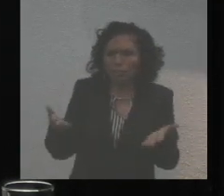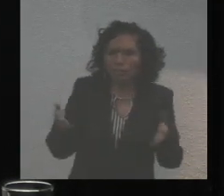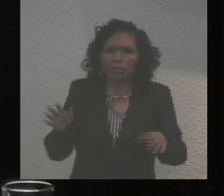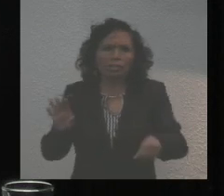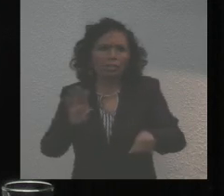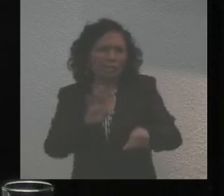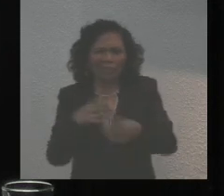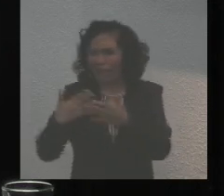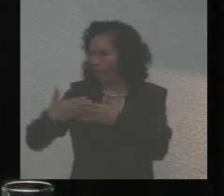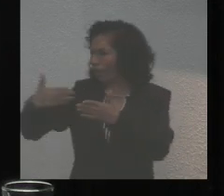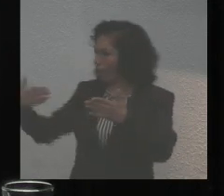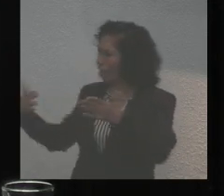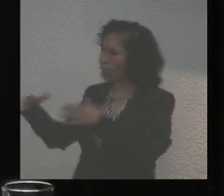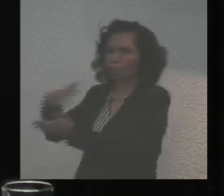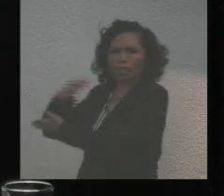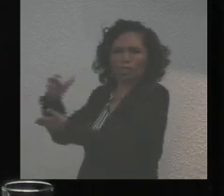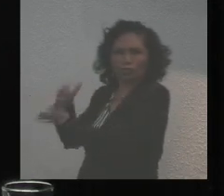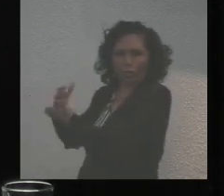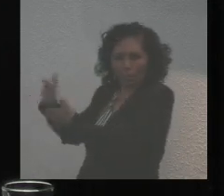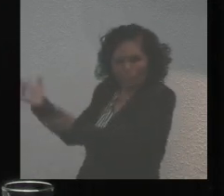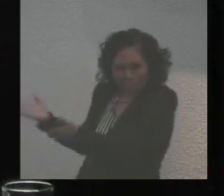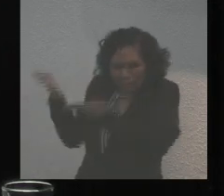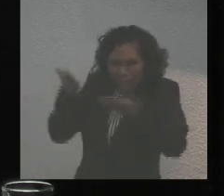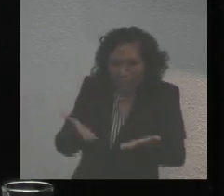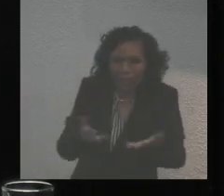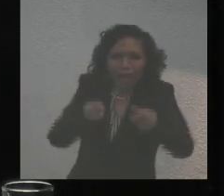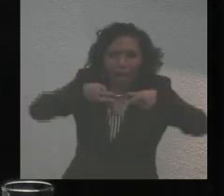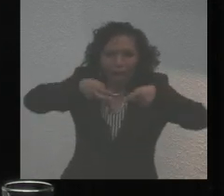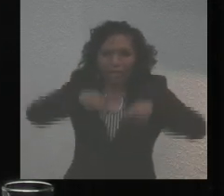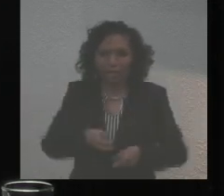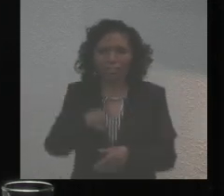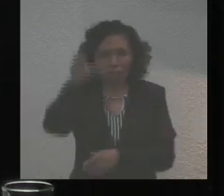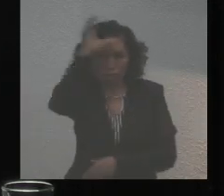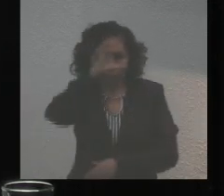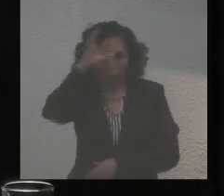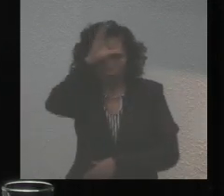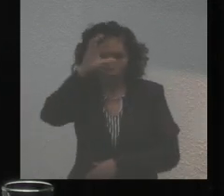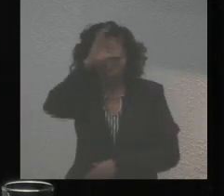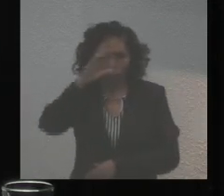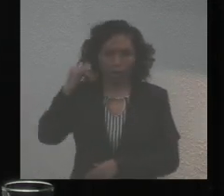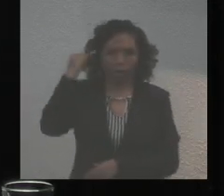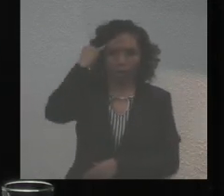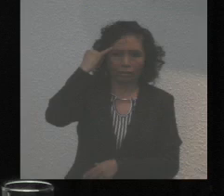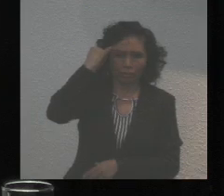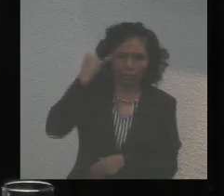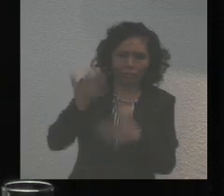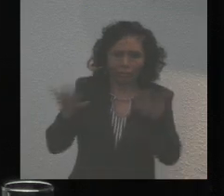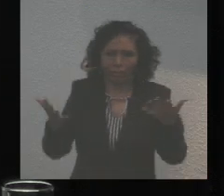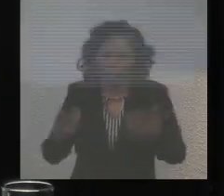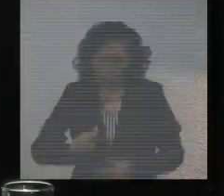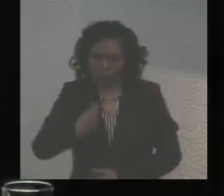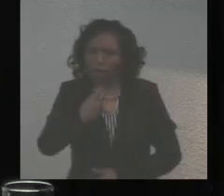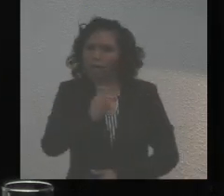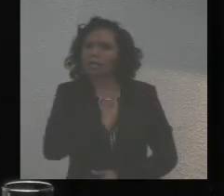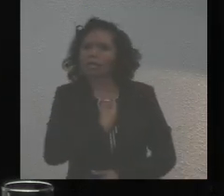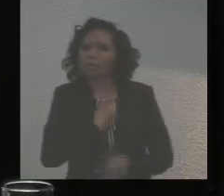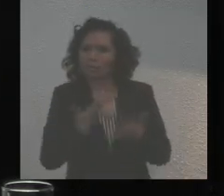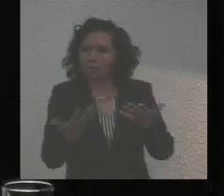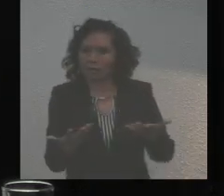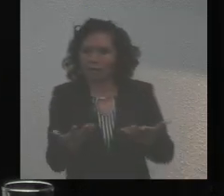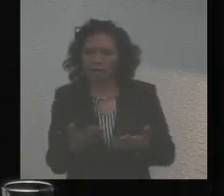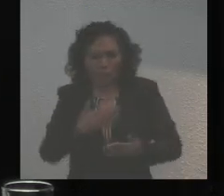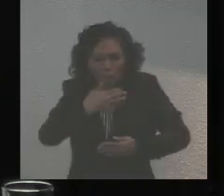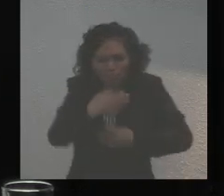grandes ciudades, y plantaron la fusión de la cultura y tradiciones mayas con una identidad que se